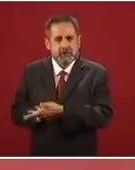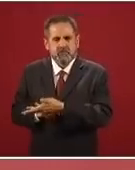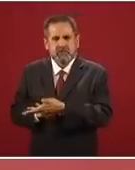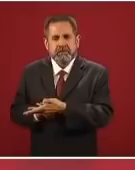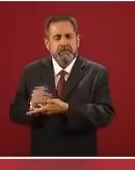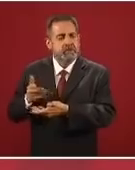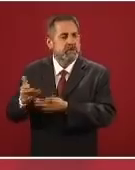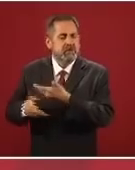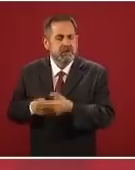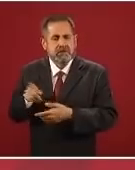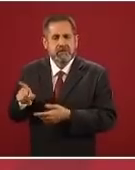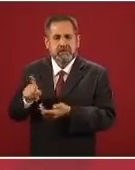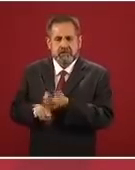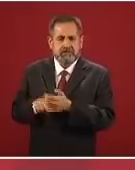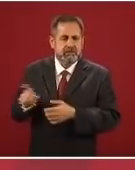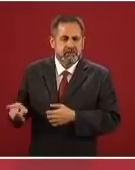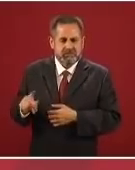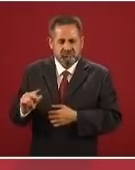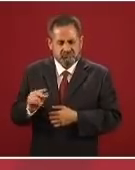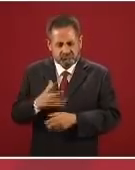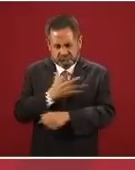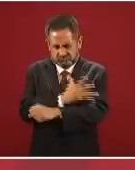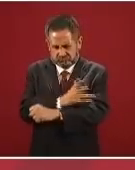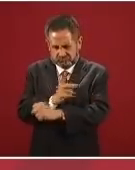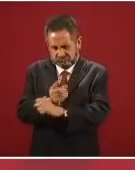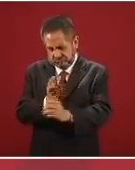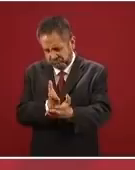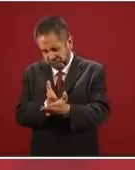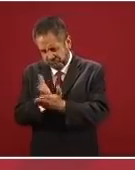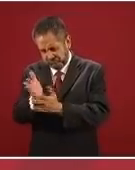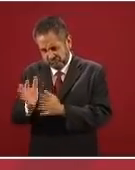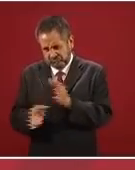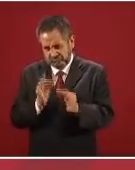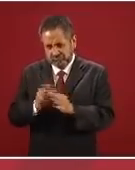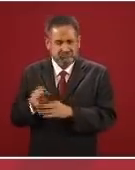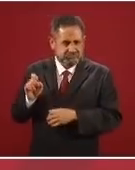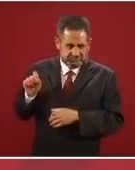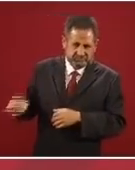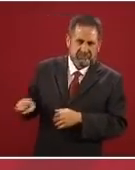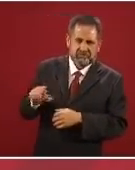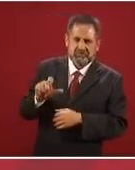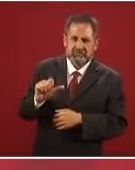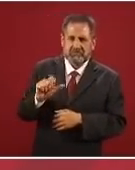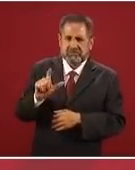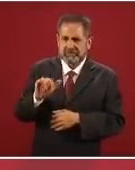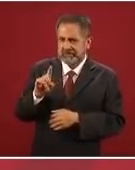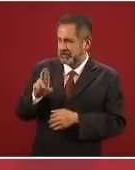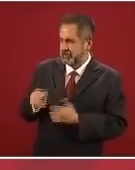un servidor público íntegro como Alejandro,